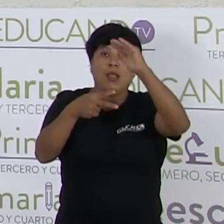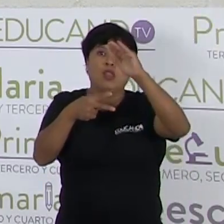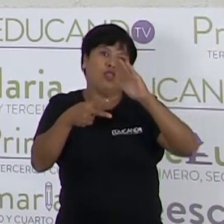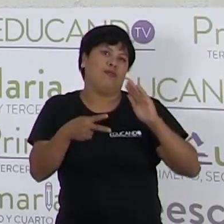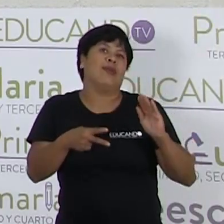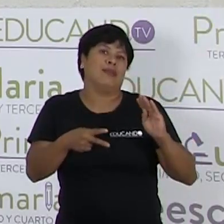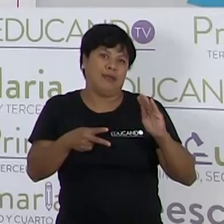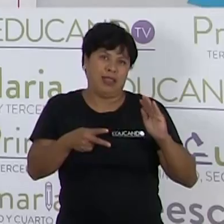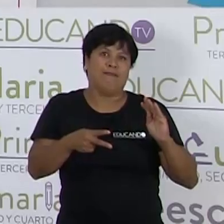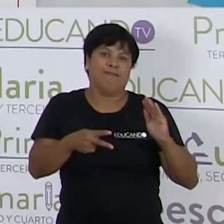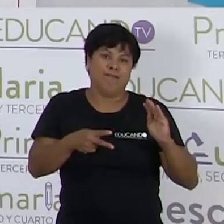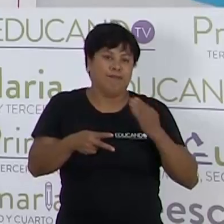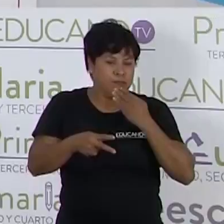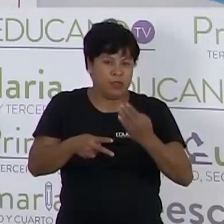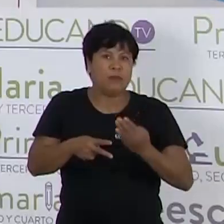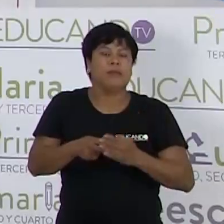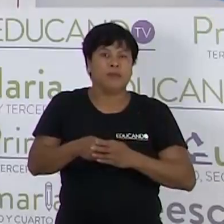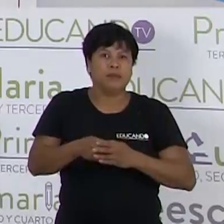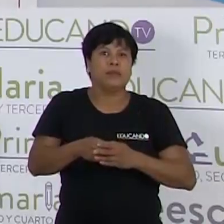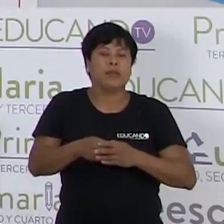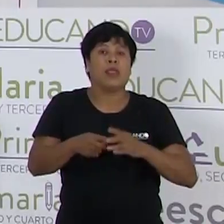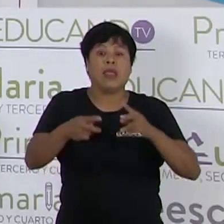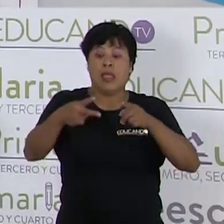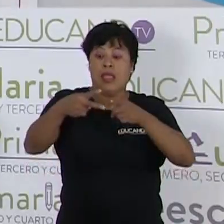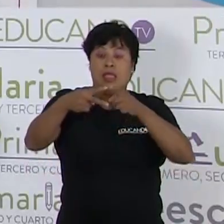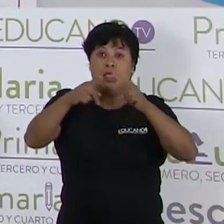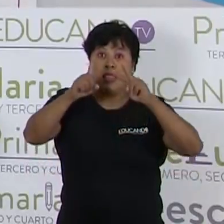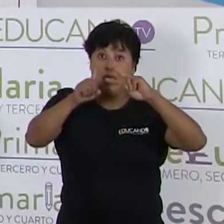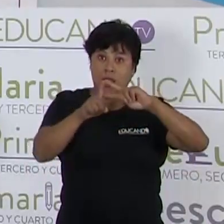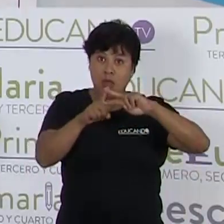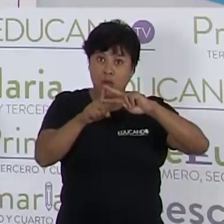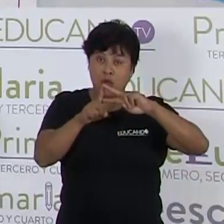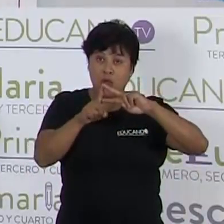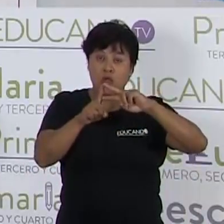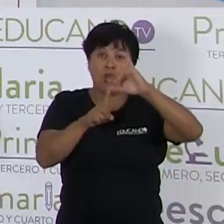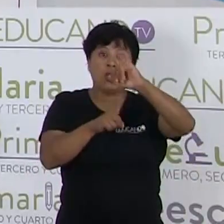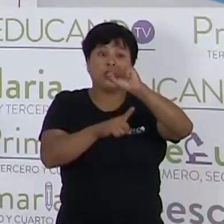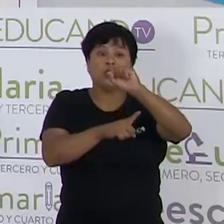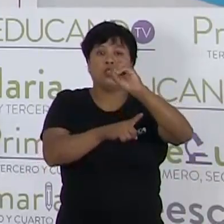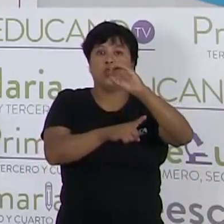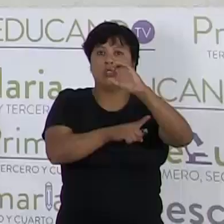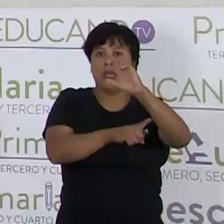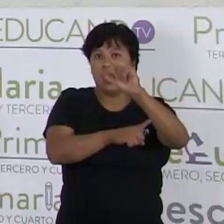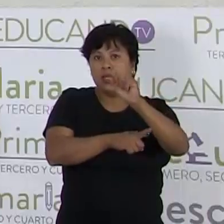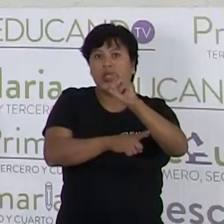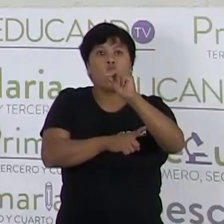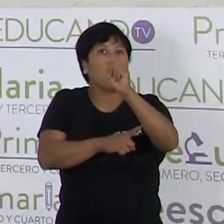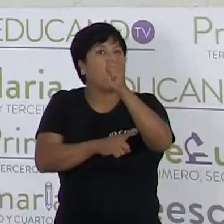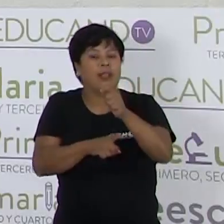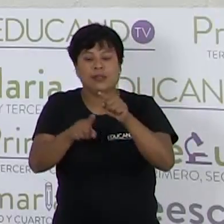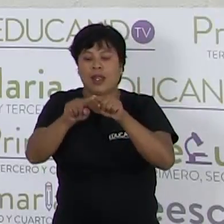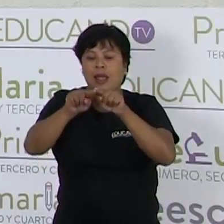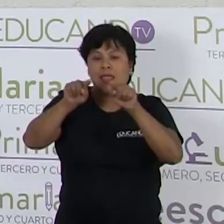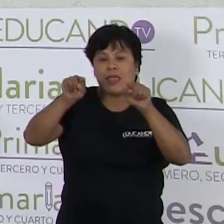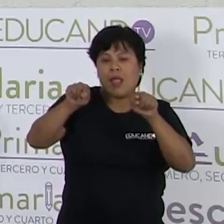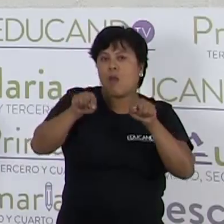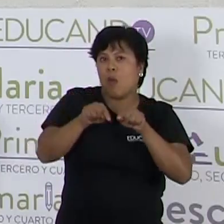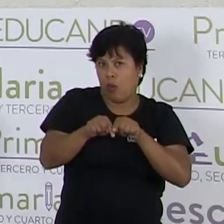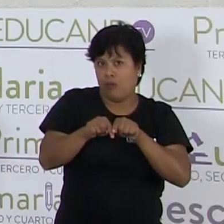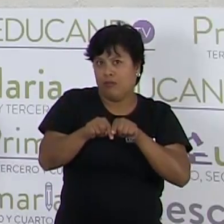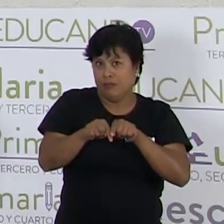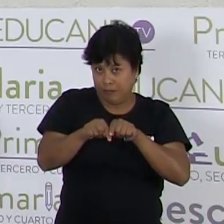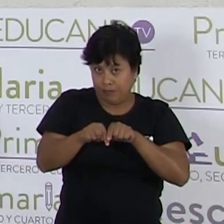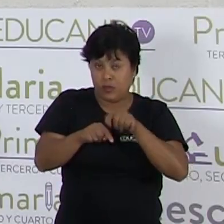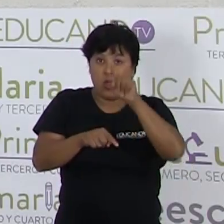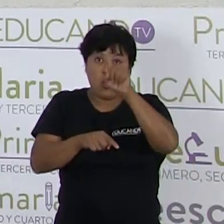grados. Muy bien. Triángulo isósceles que no es rectángulo. ¿Sí?